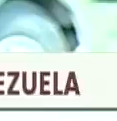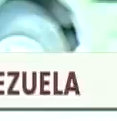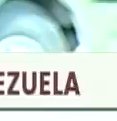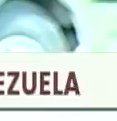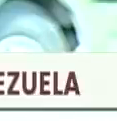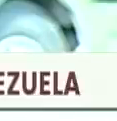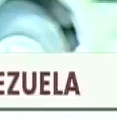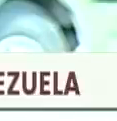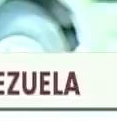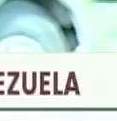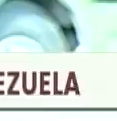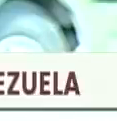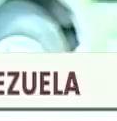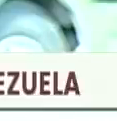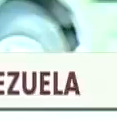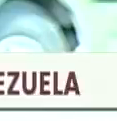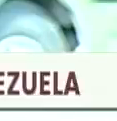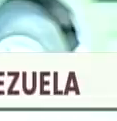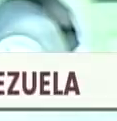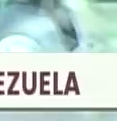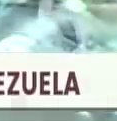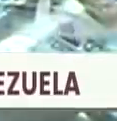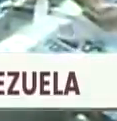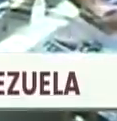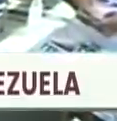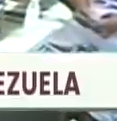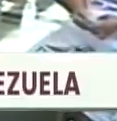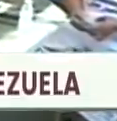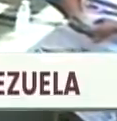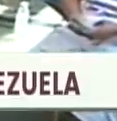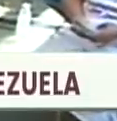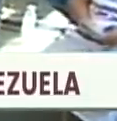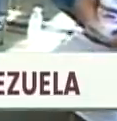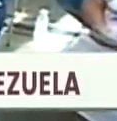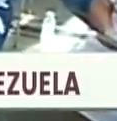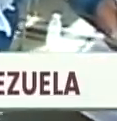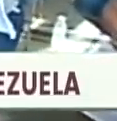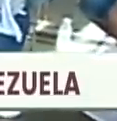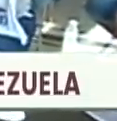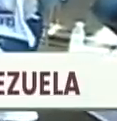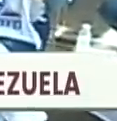Nacional para defender los derechos de los trabajadores, para defender los derechos del pueblo.